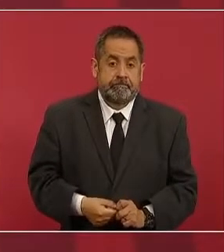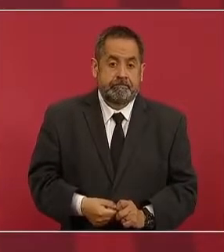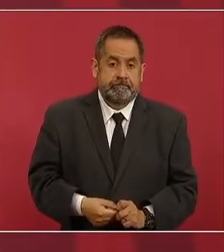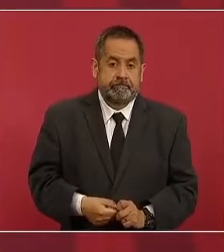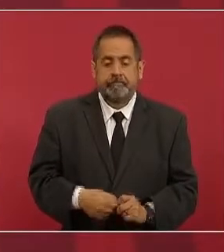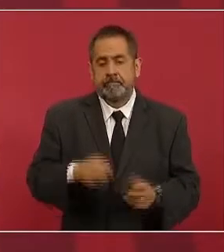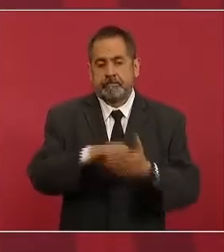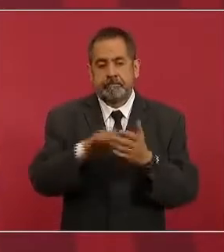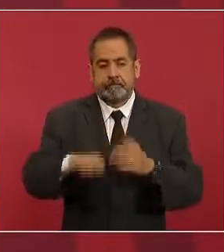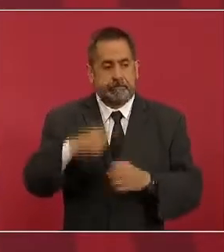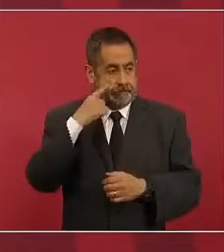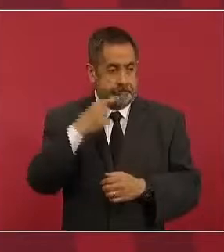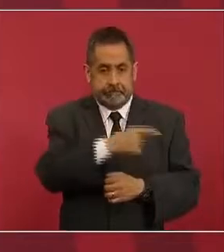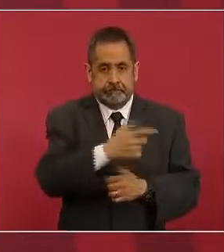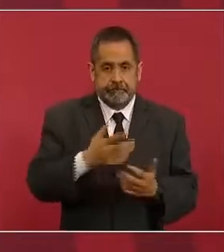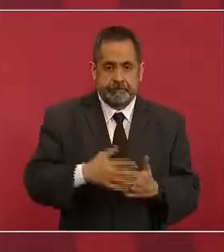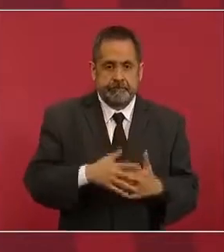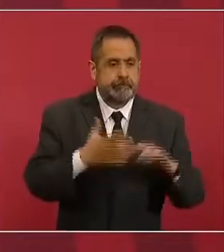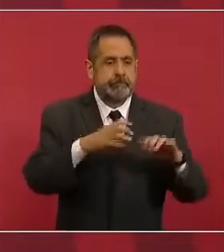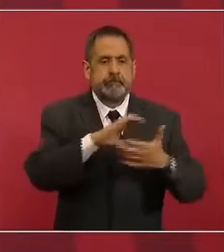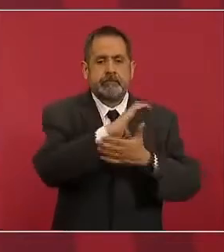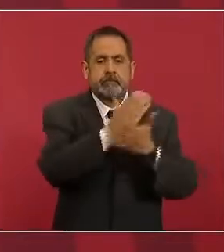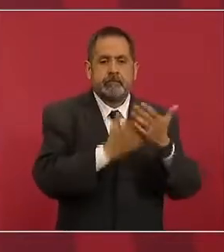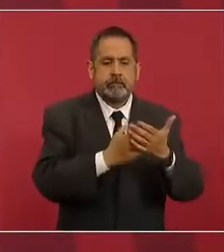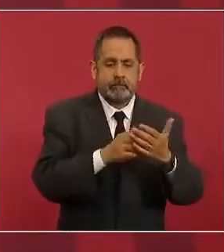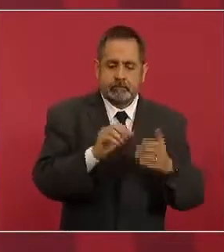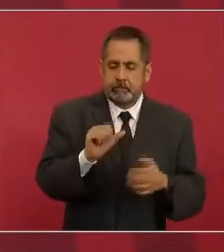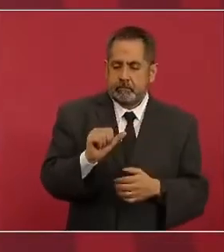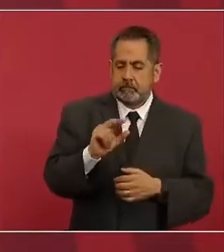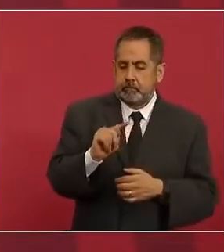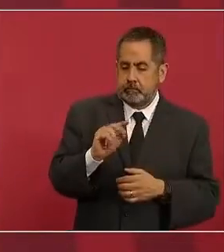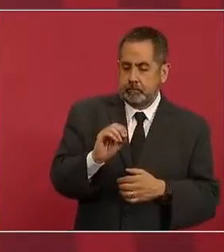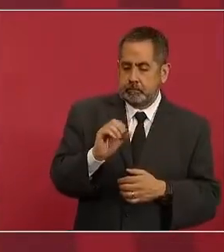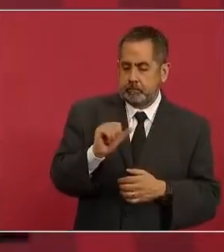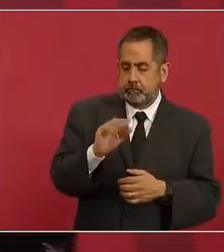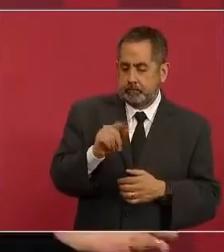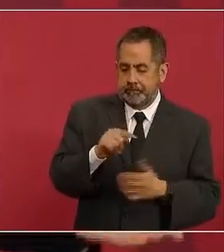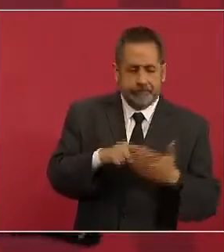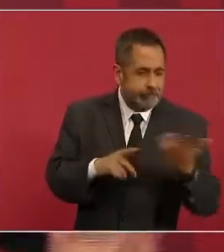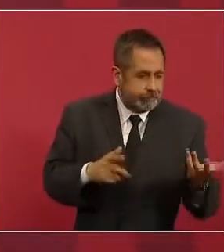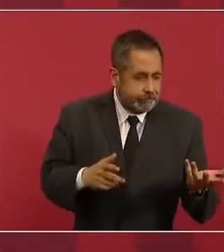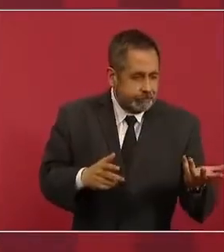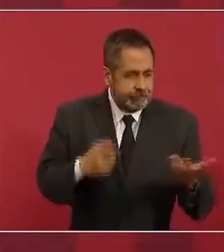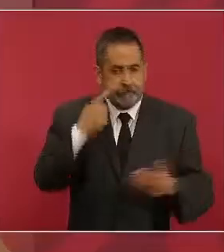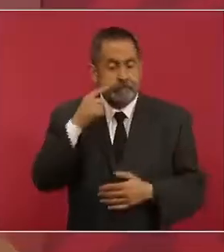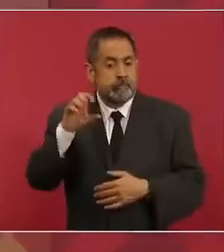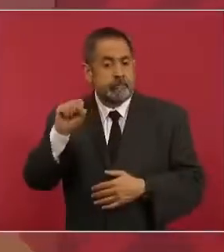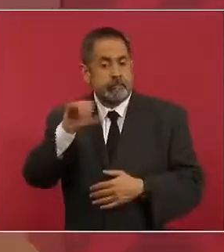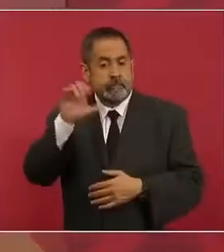Por ejemplo, los contratos de autoabasto. Si la Suprema Corte